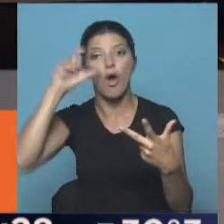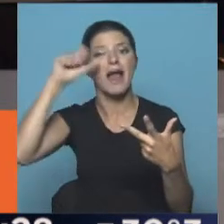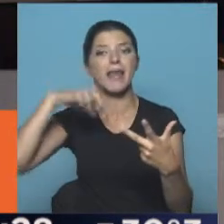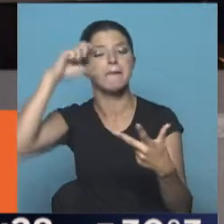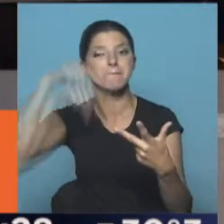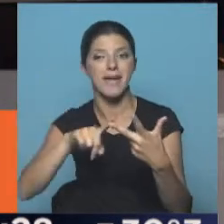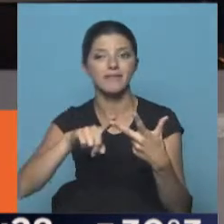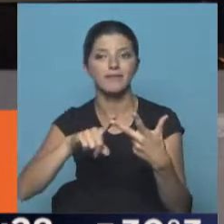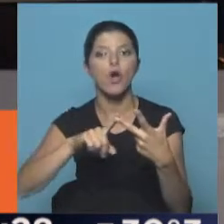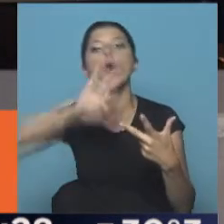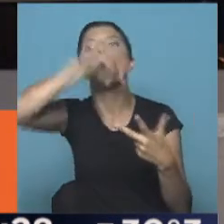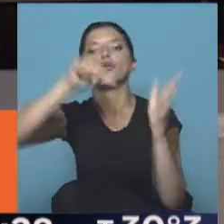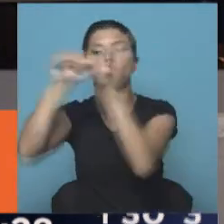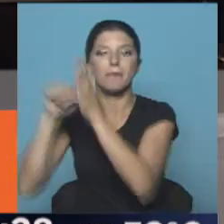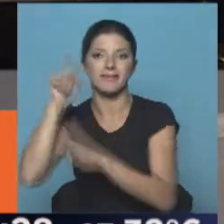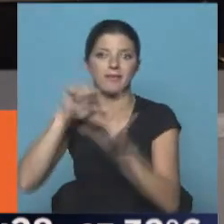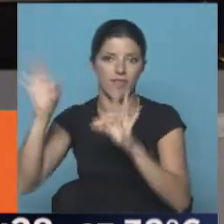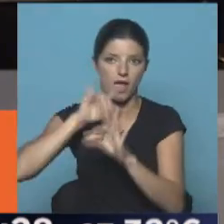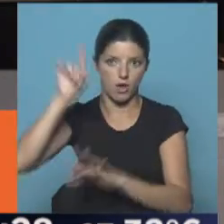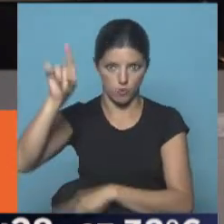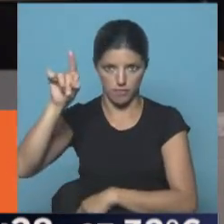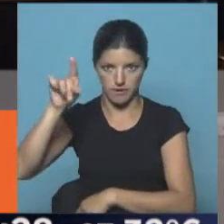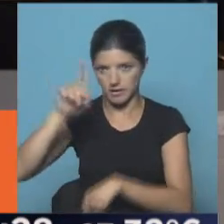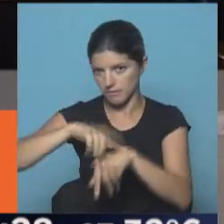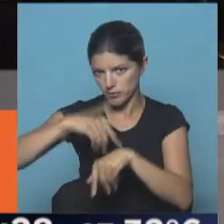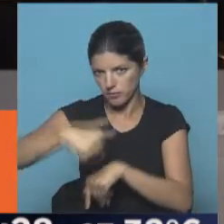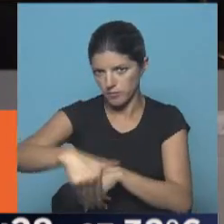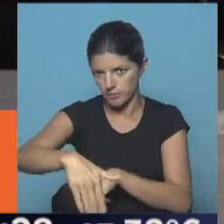lo que pueda ocurrir en otros países europeos, que lo veremos más adelante, comenzando mañana por Austria.